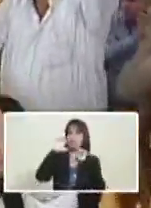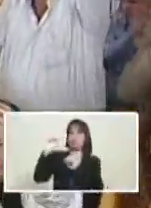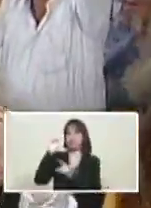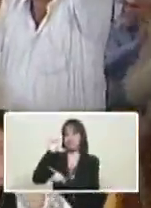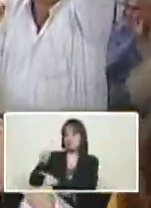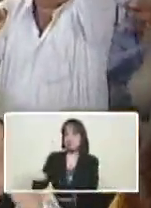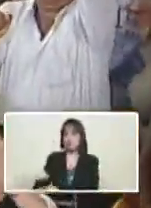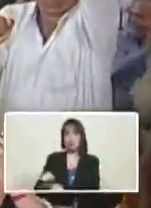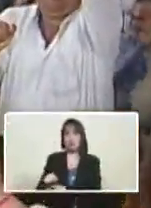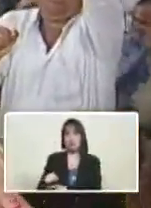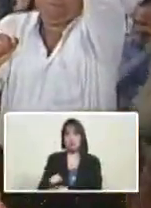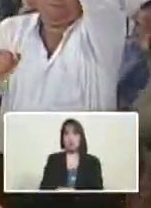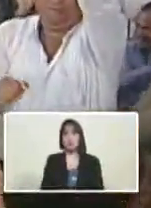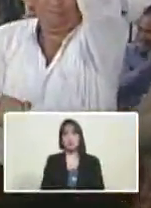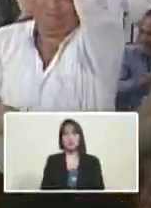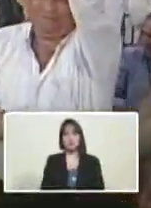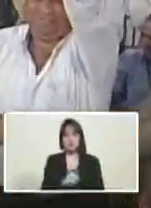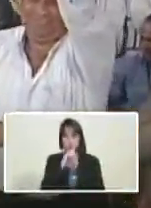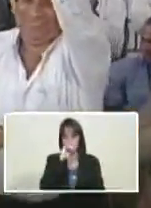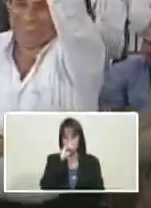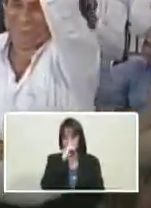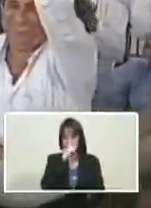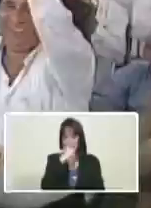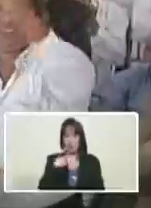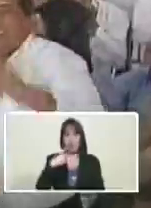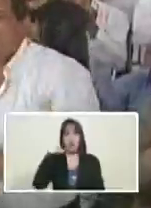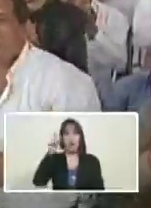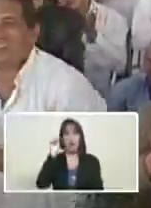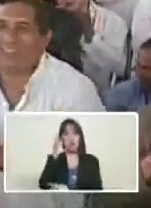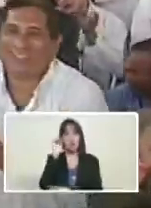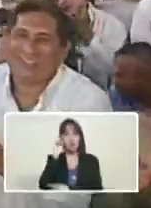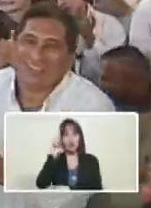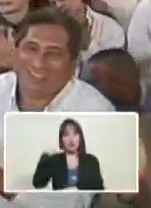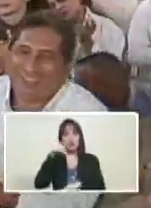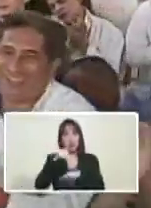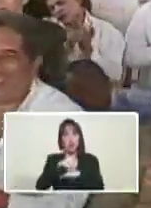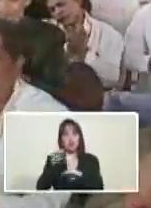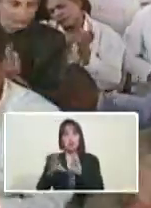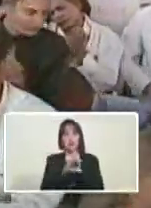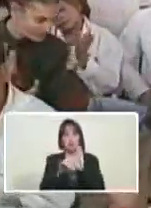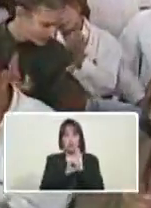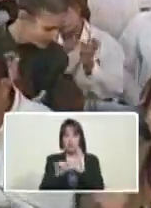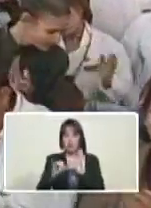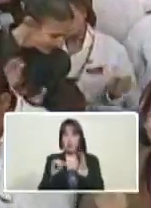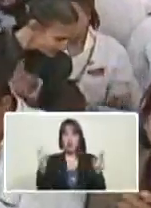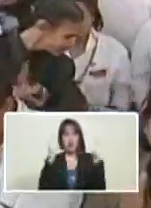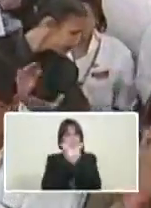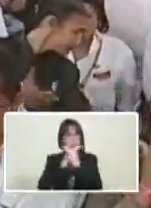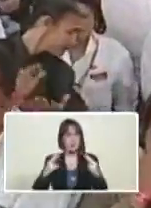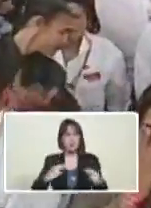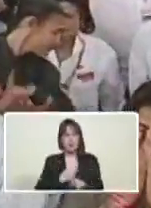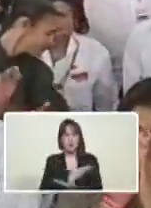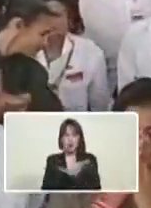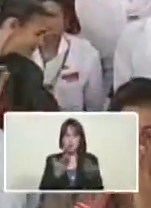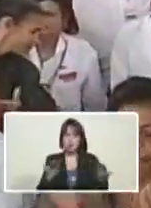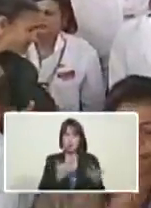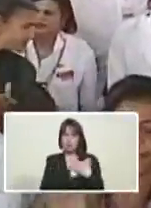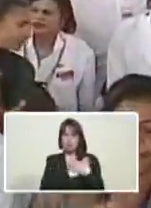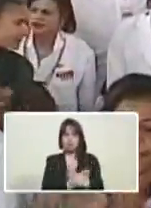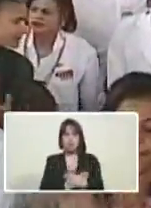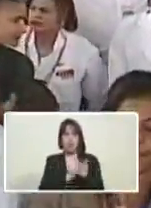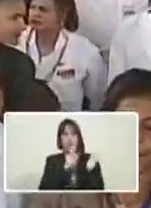usted. Desde la Asamblea Nacional Constituyente nos sentimos comprometidos, presidente, para